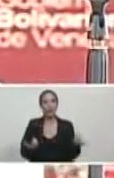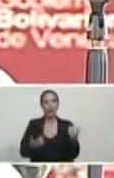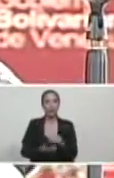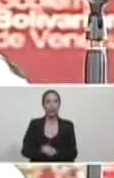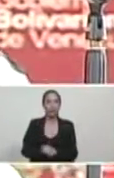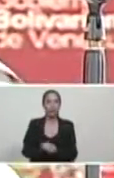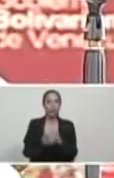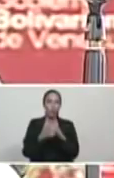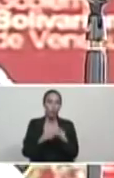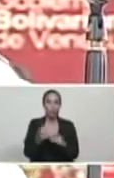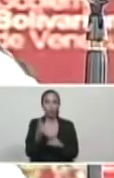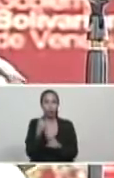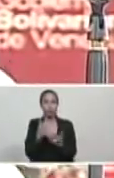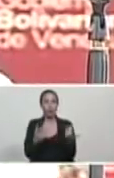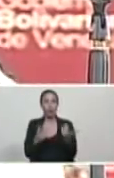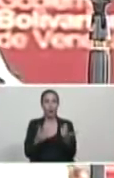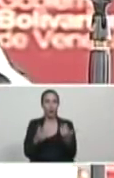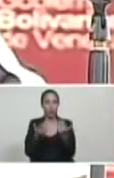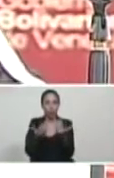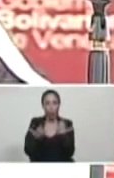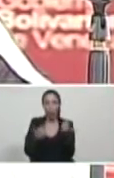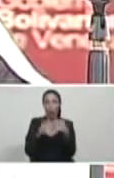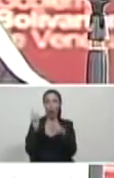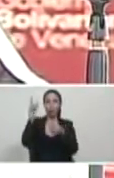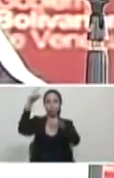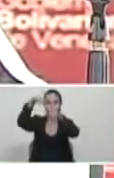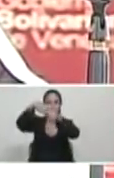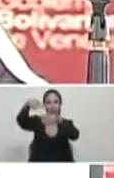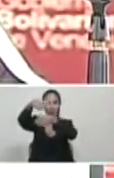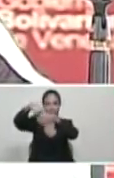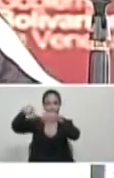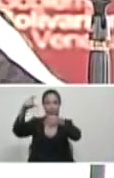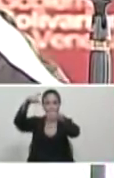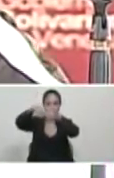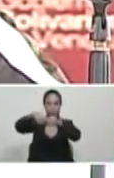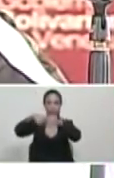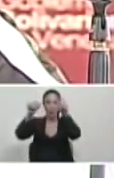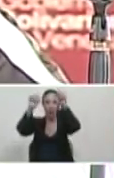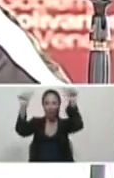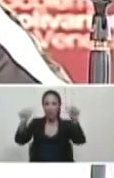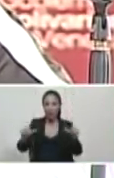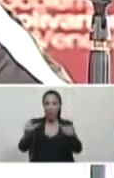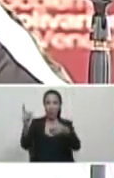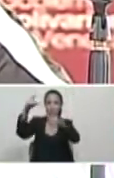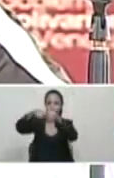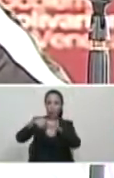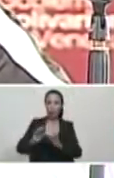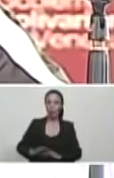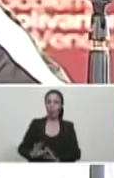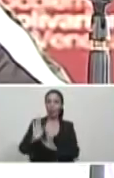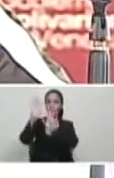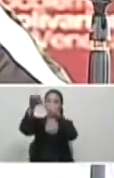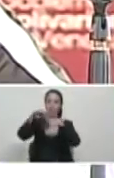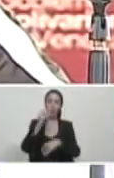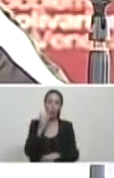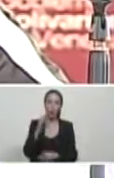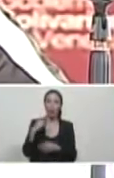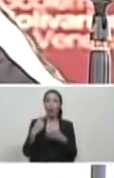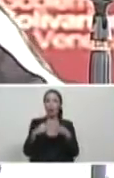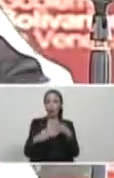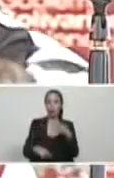biosaludables, los tableros y los aaron. Y la materia prima de los tableros, presidente, un secreto, lo tenemos nosotros, CDP